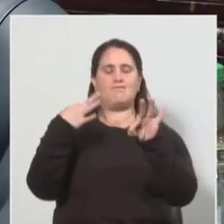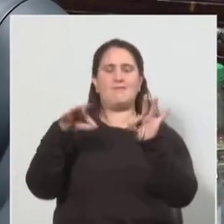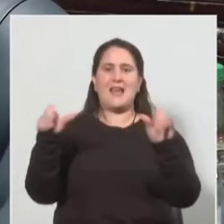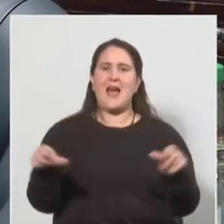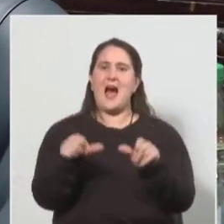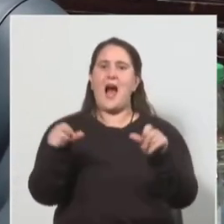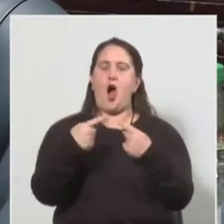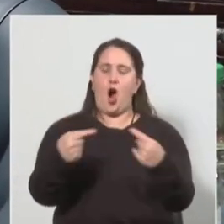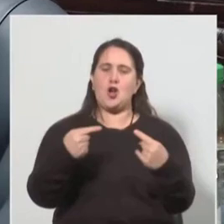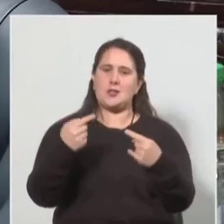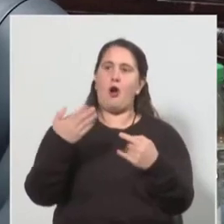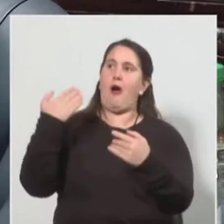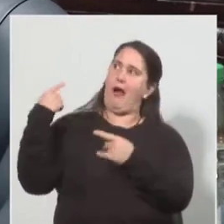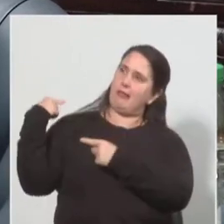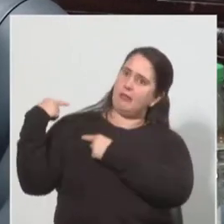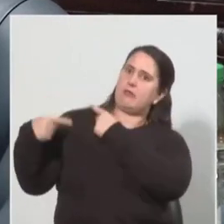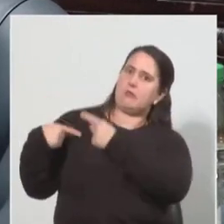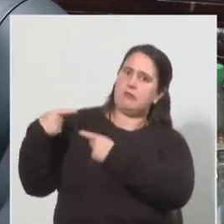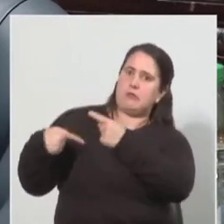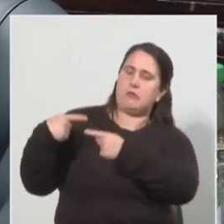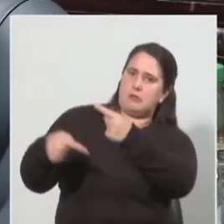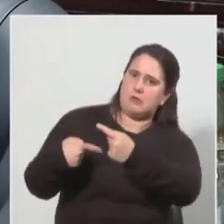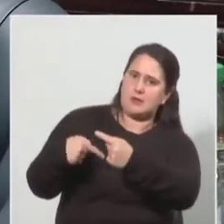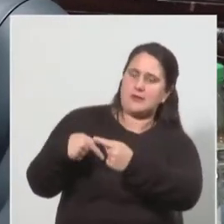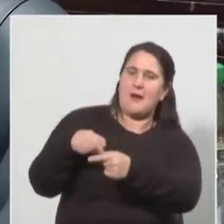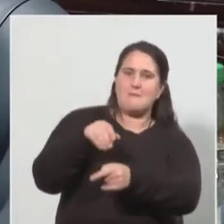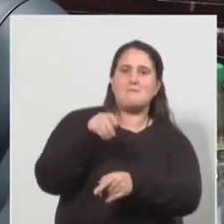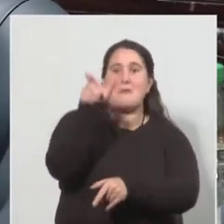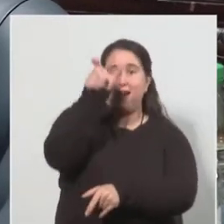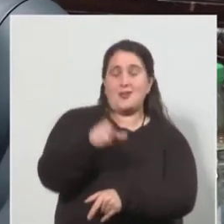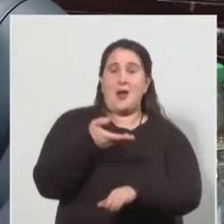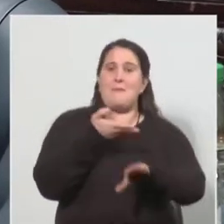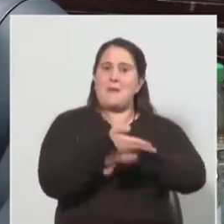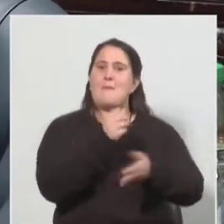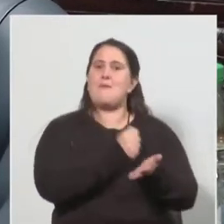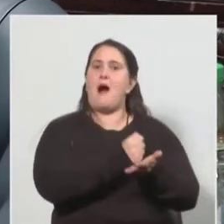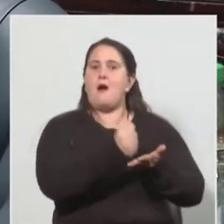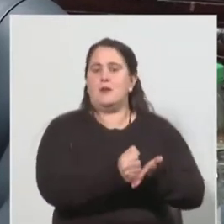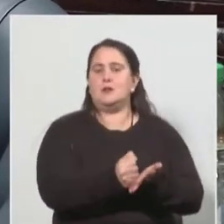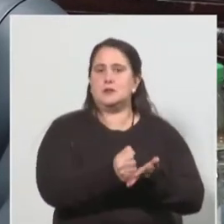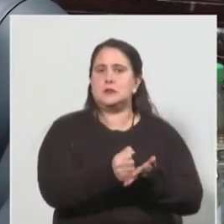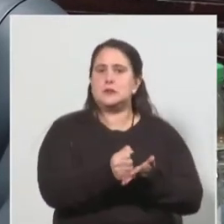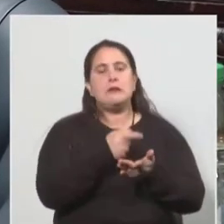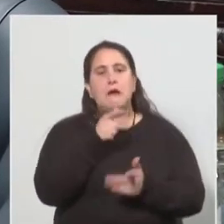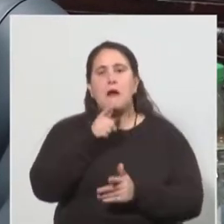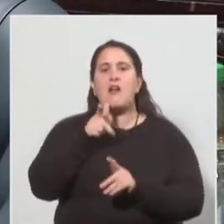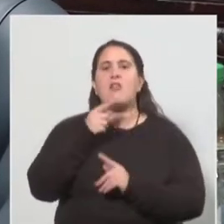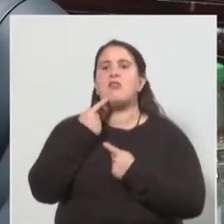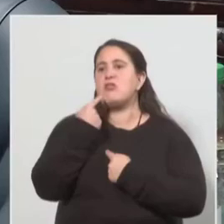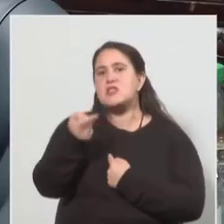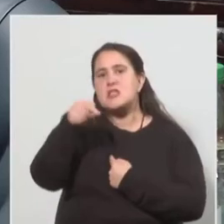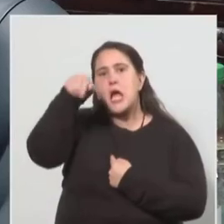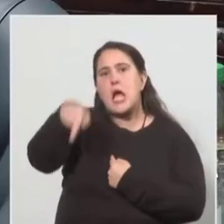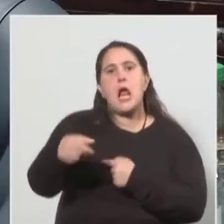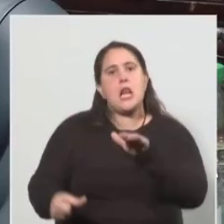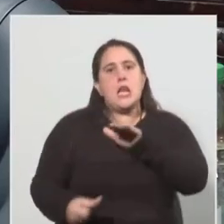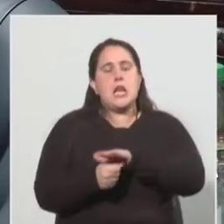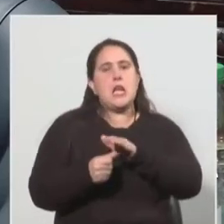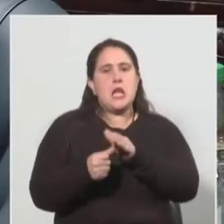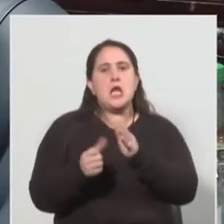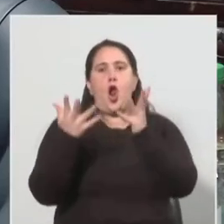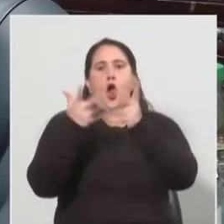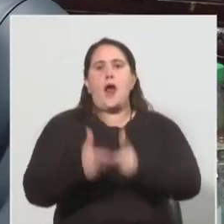la trayectoria del solicitante del pasaporte. Se lo señala como cabecilla de una organización